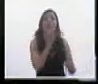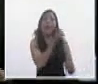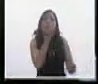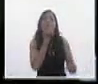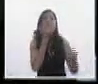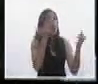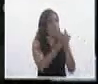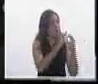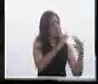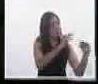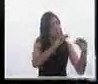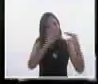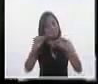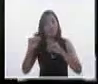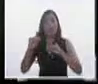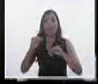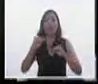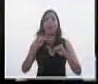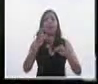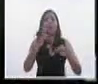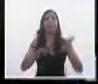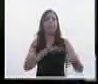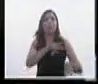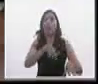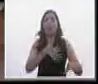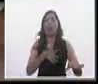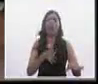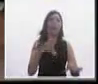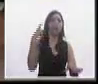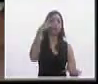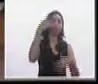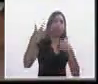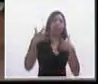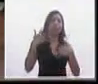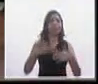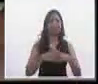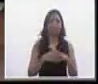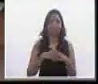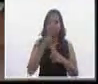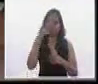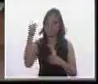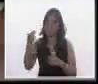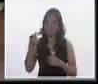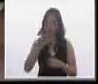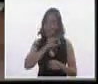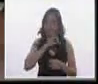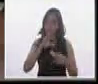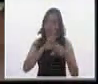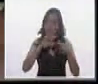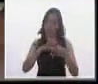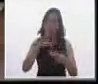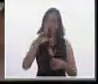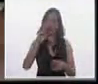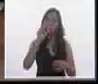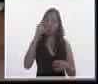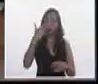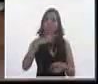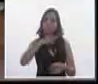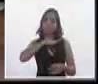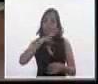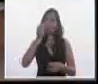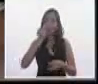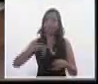cambios y es ahí cuando aparecen las resistencias y que la universidad de Guadalajara tiene un programa bien interesante ya y que lo podemos abordar después de la pausa Mario Sí ahorita nos